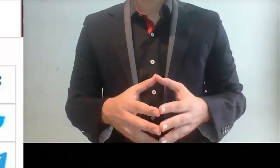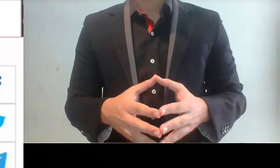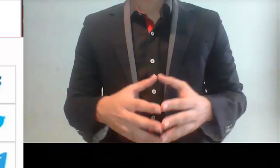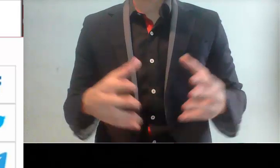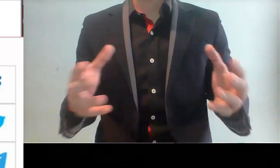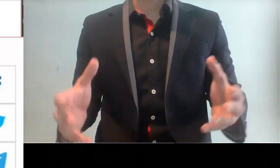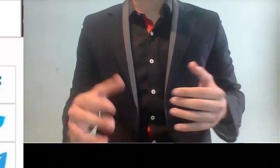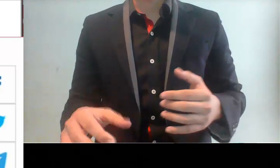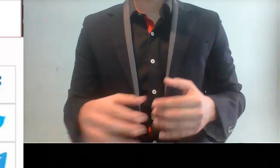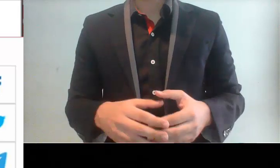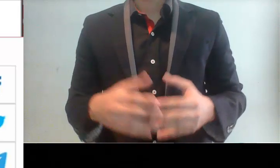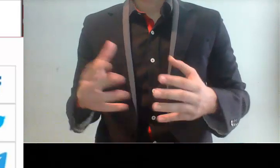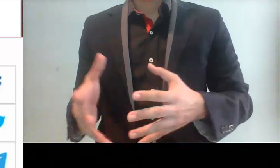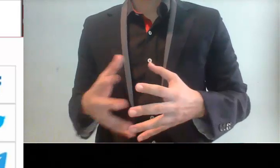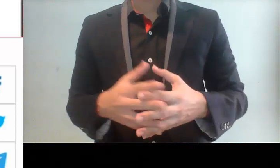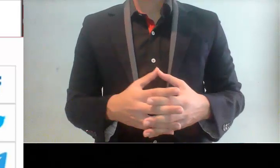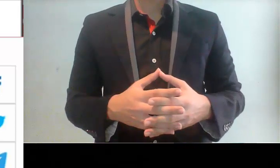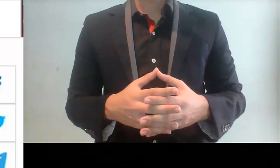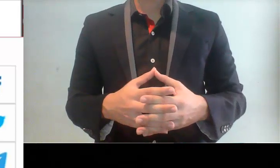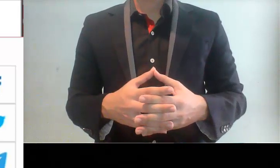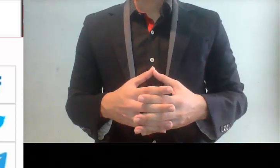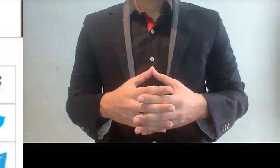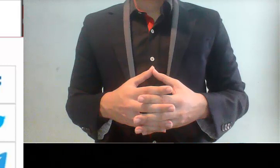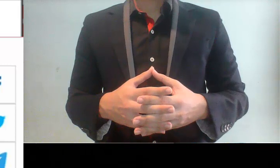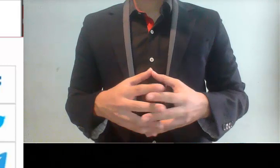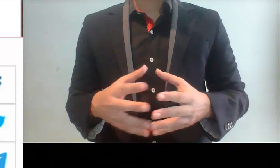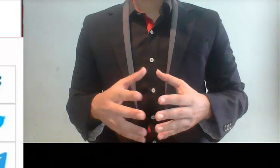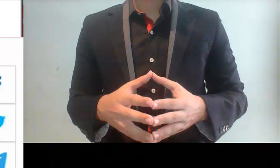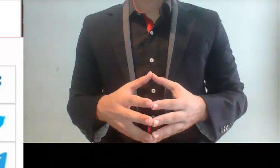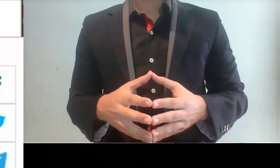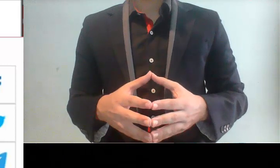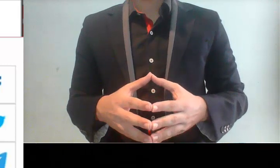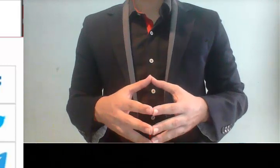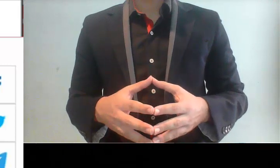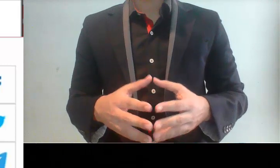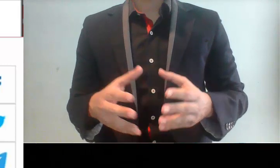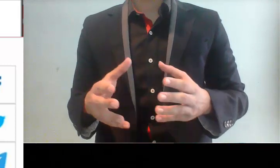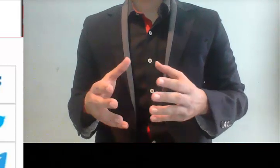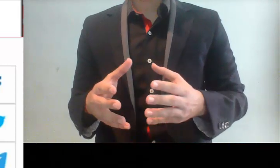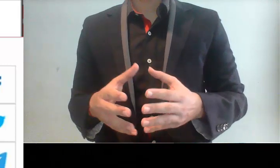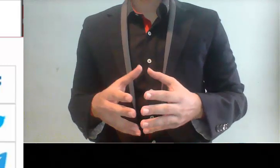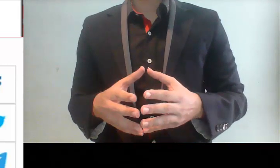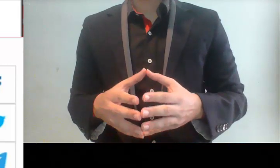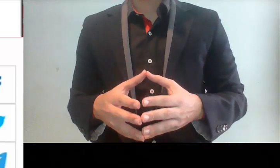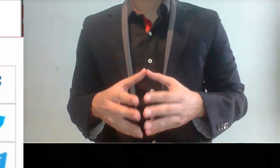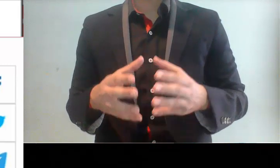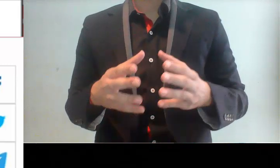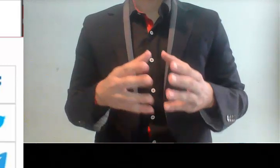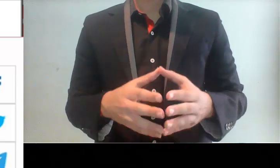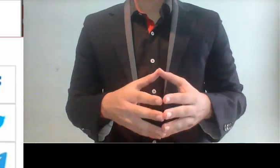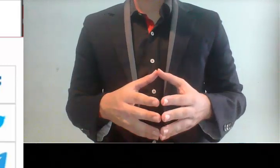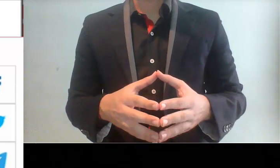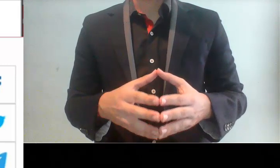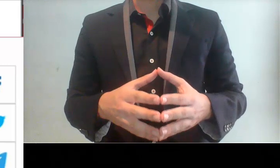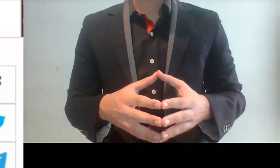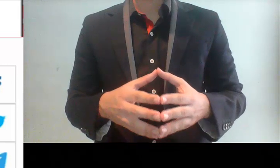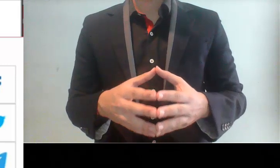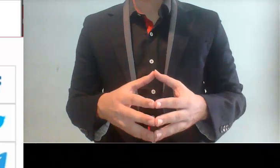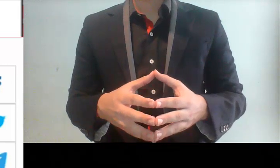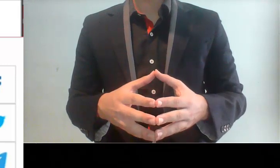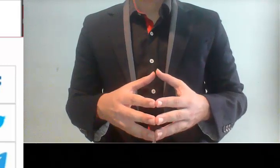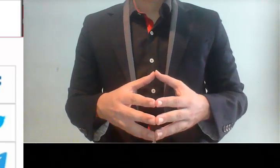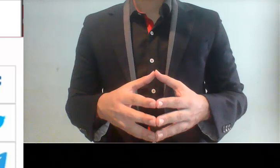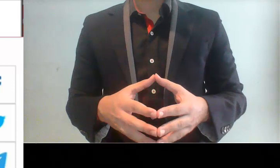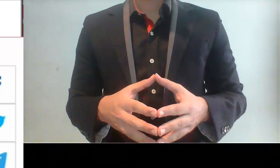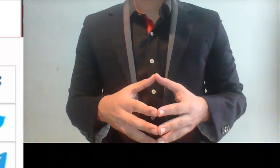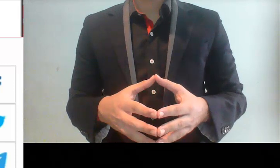que una tercera persona o alguien dé la acción de ejecución del código. Esto significa precisamente que a lo mejor cuando esté en el